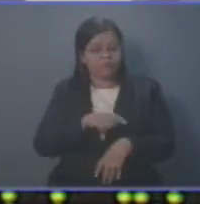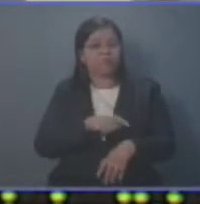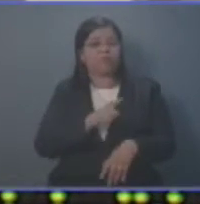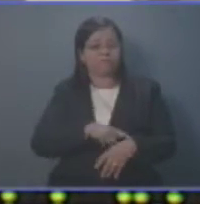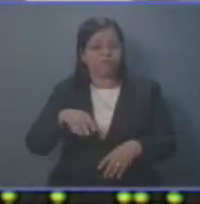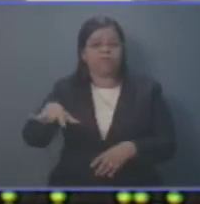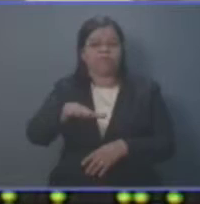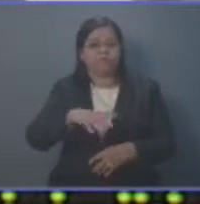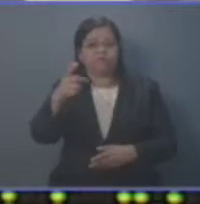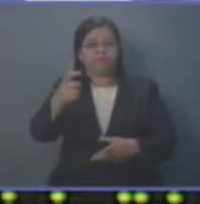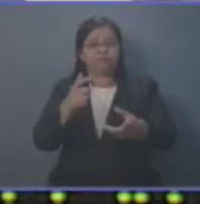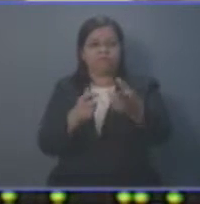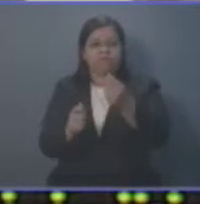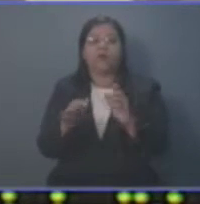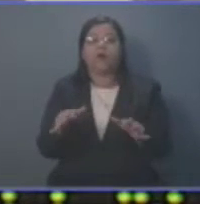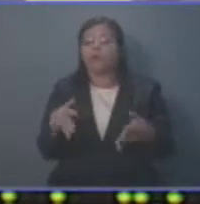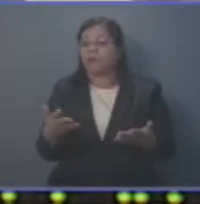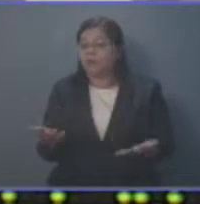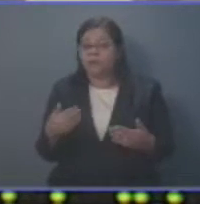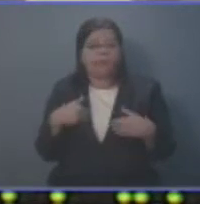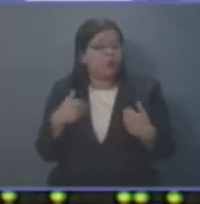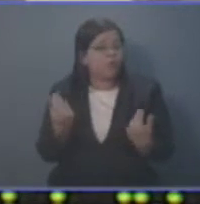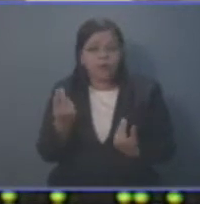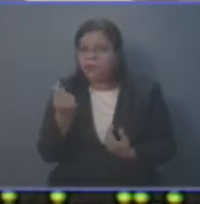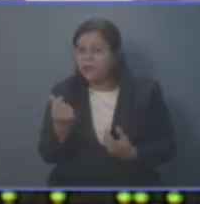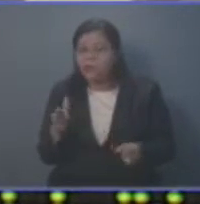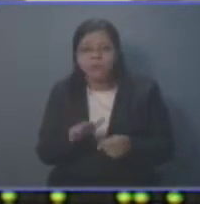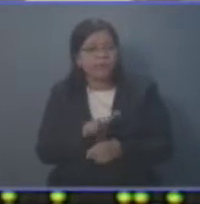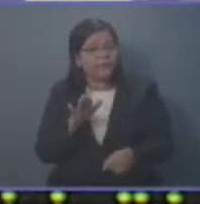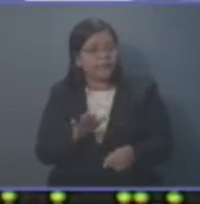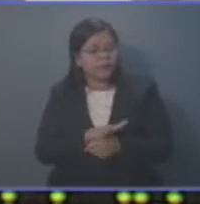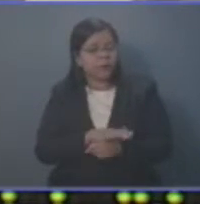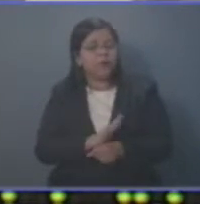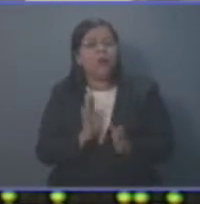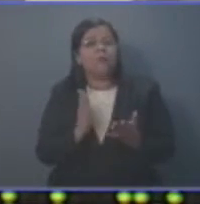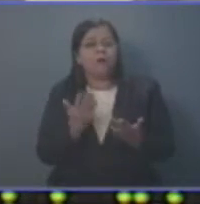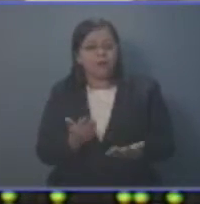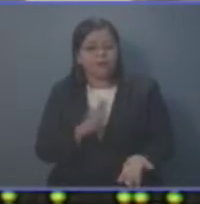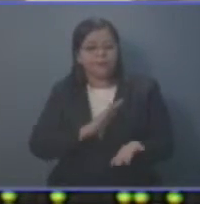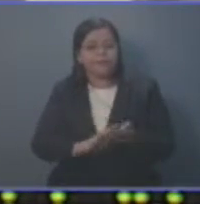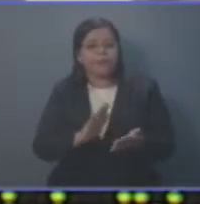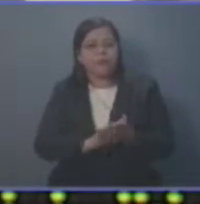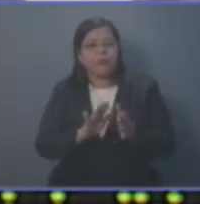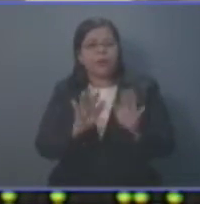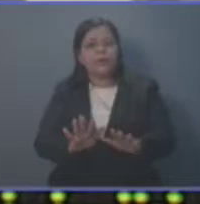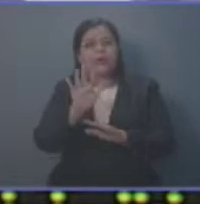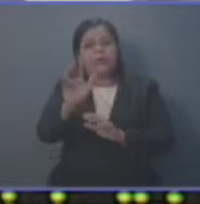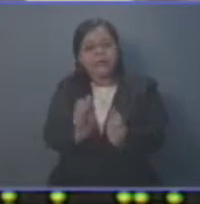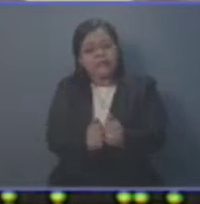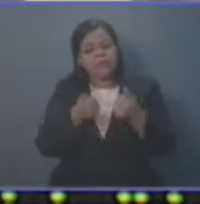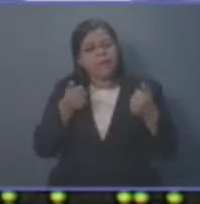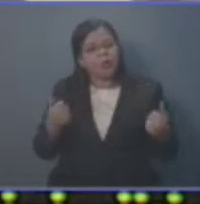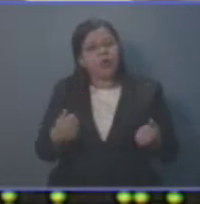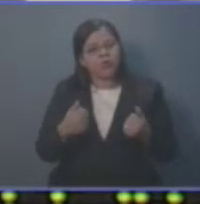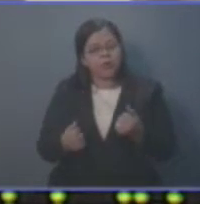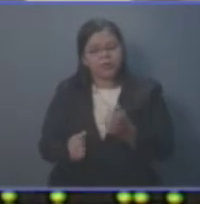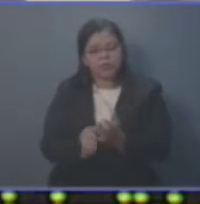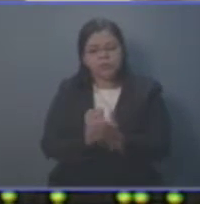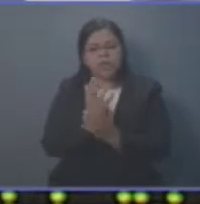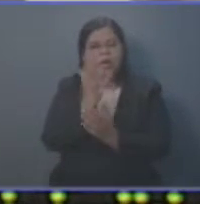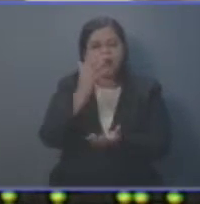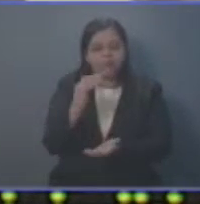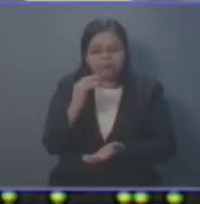cafetalero, debido a que no se disponen de recursos del Fondo General por la compra de 15 millones de plantas de café a los